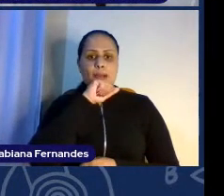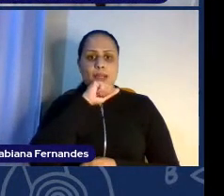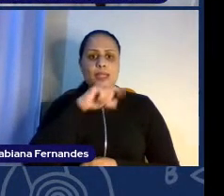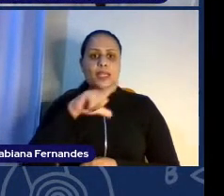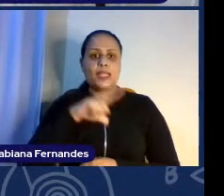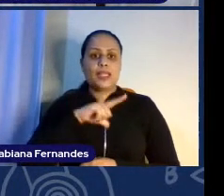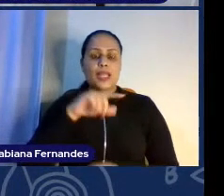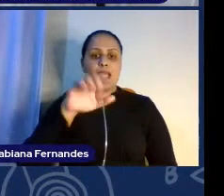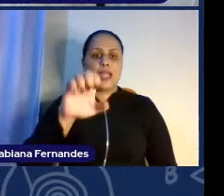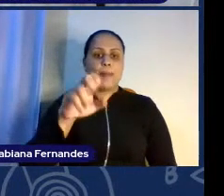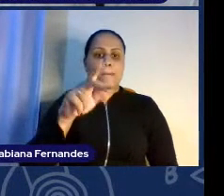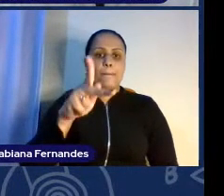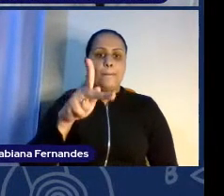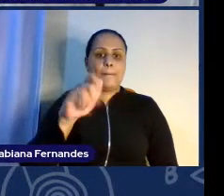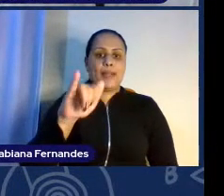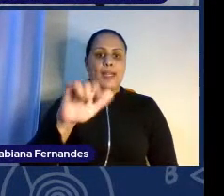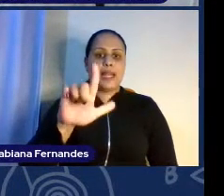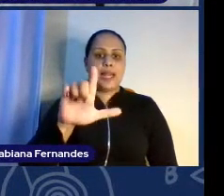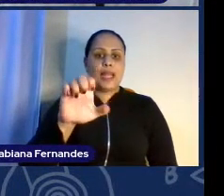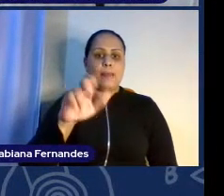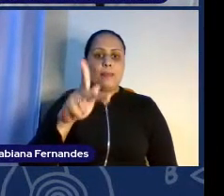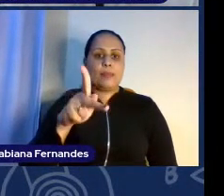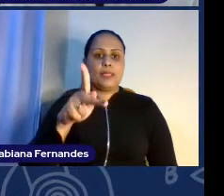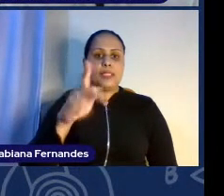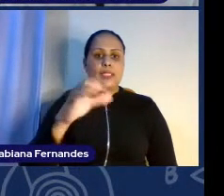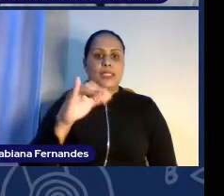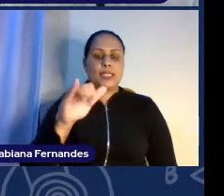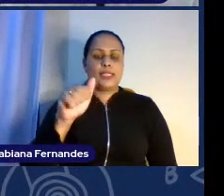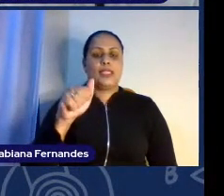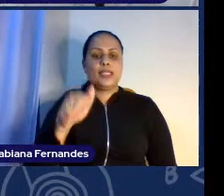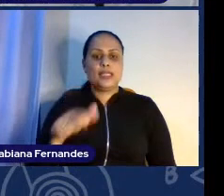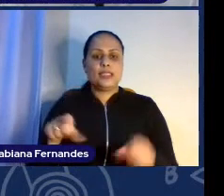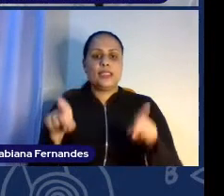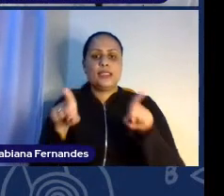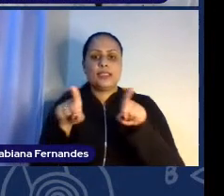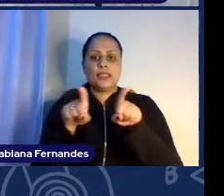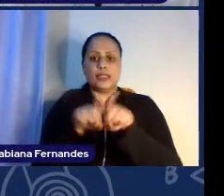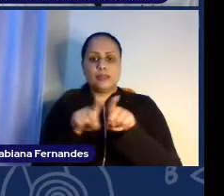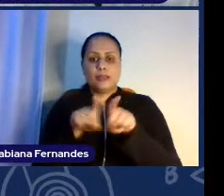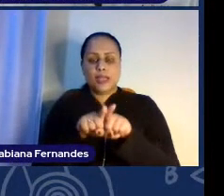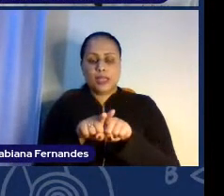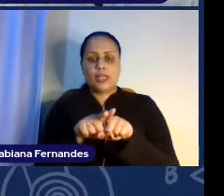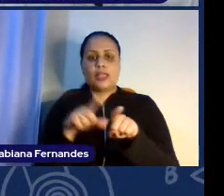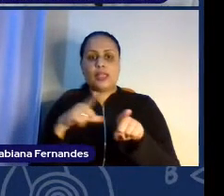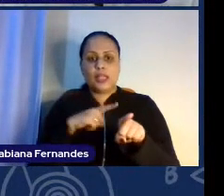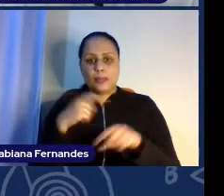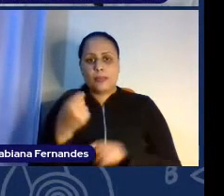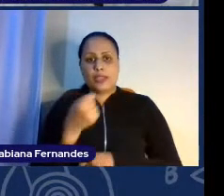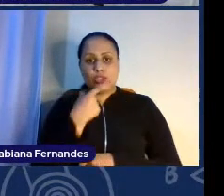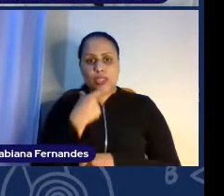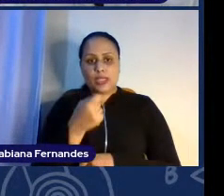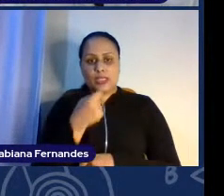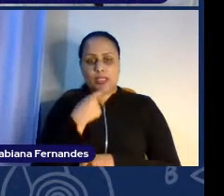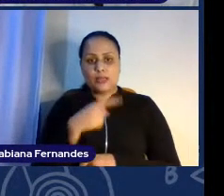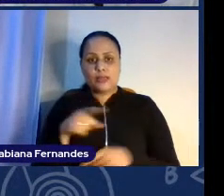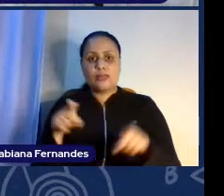epilepsia y tienen acceso a fármacos antiepilépticos esos